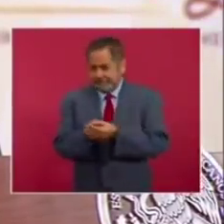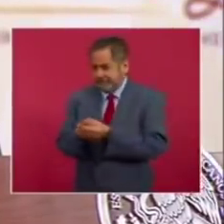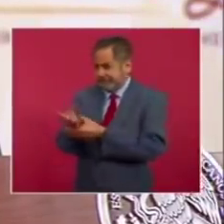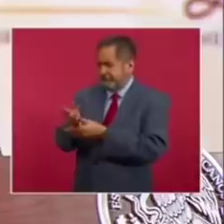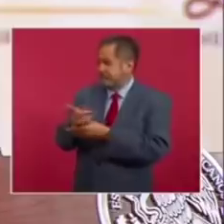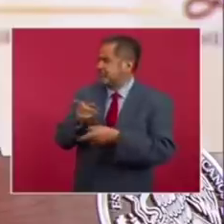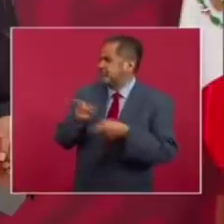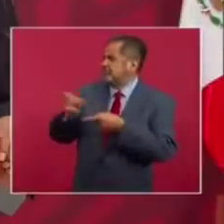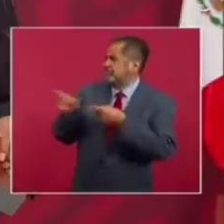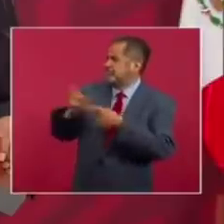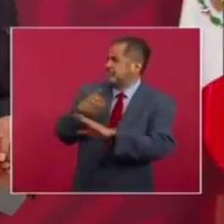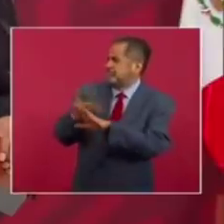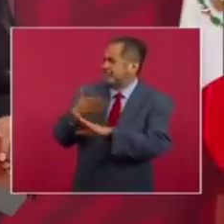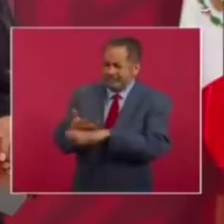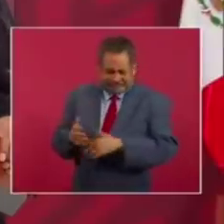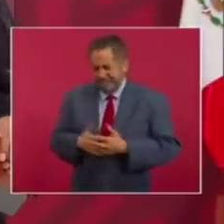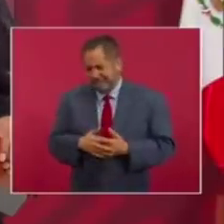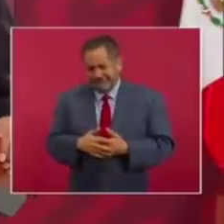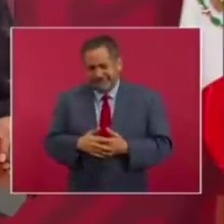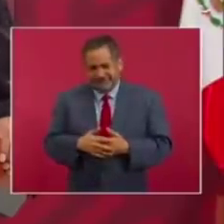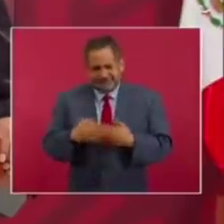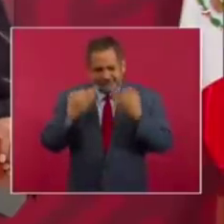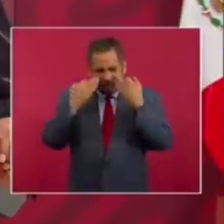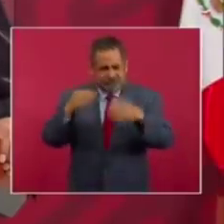insultando. Lo he padecido